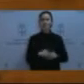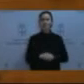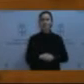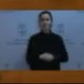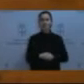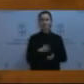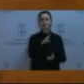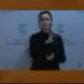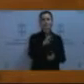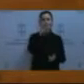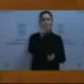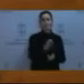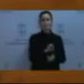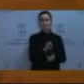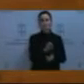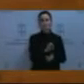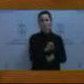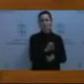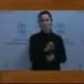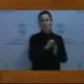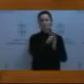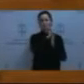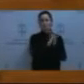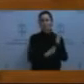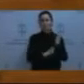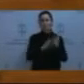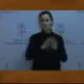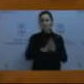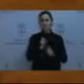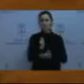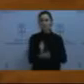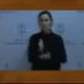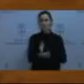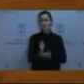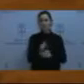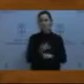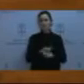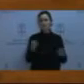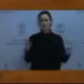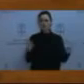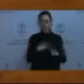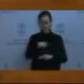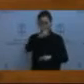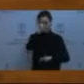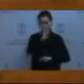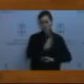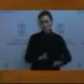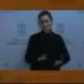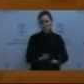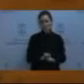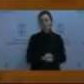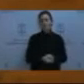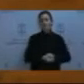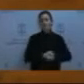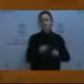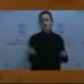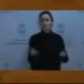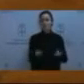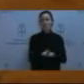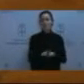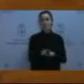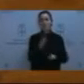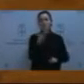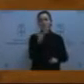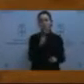un 30% de descuento en sus cuotas a la Seguridad Social. Desconocían que esto supondría,